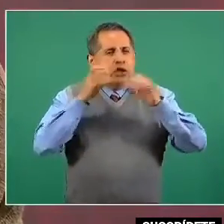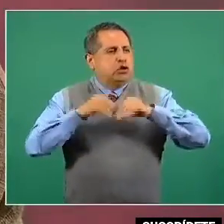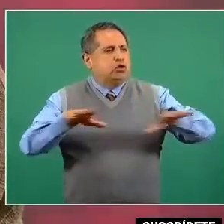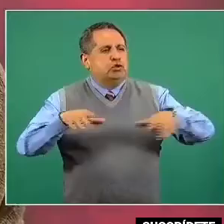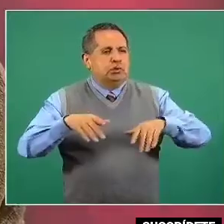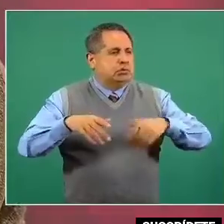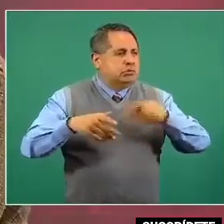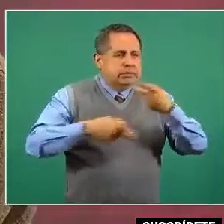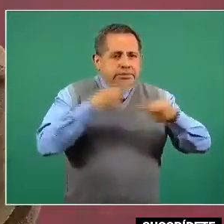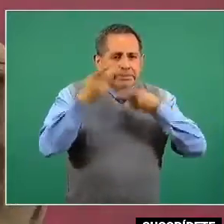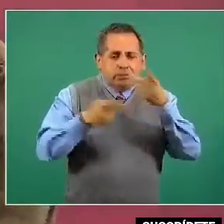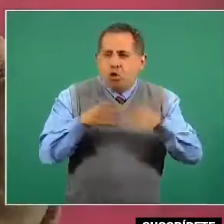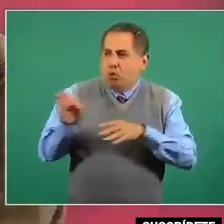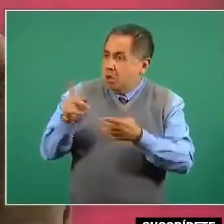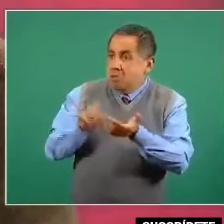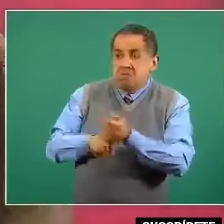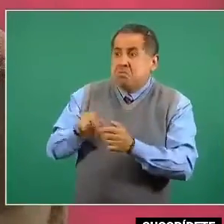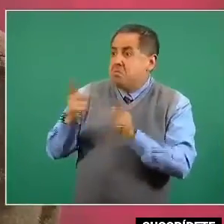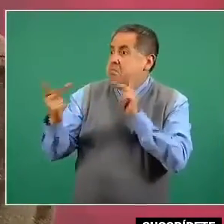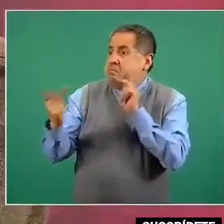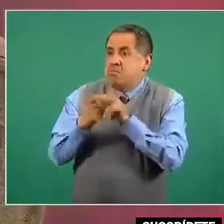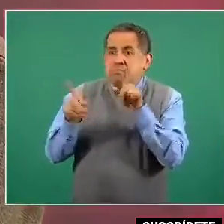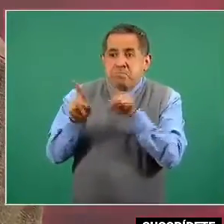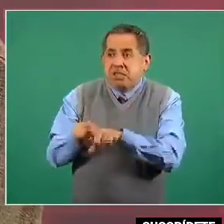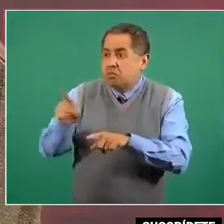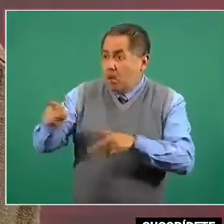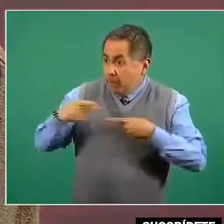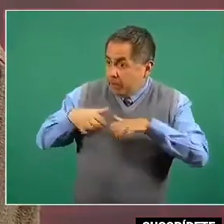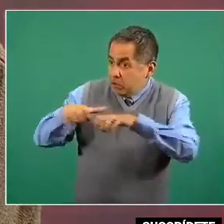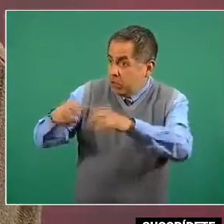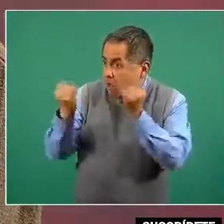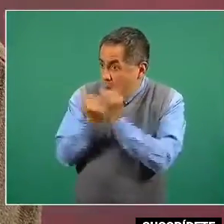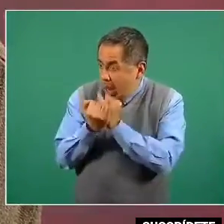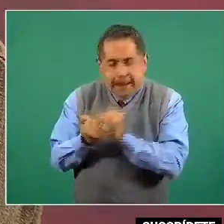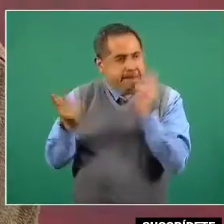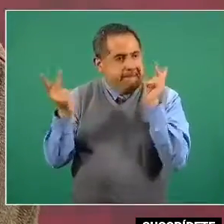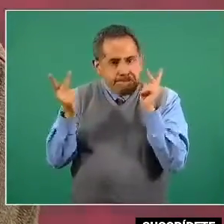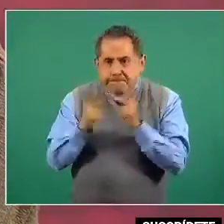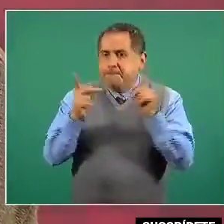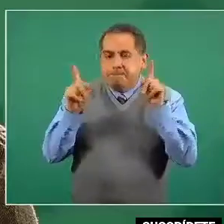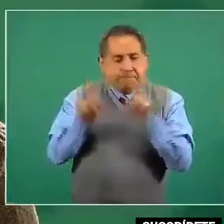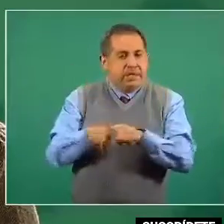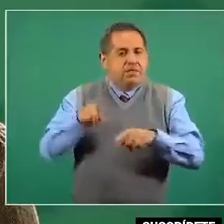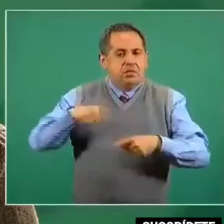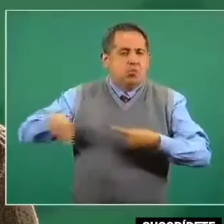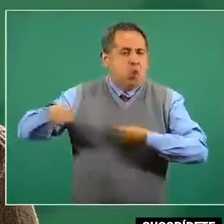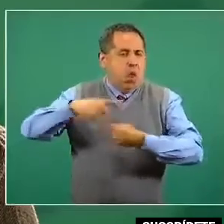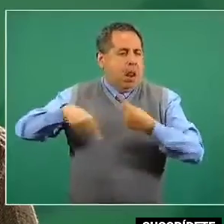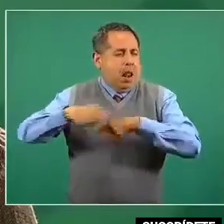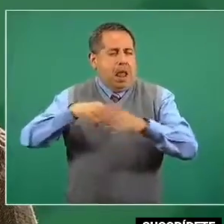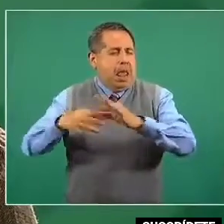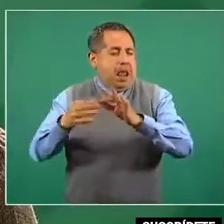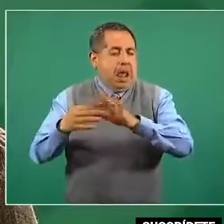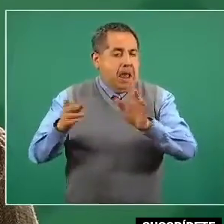y de la dinámica social con respecto a la respuesta y a la epidemia